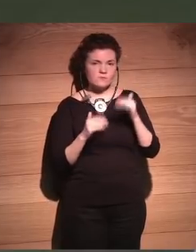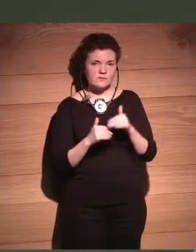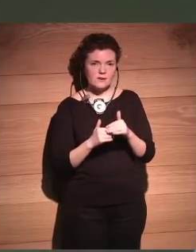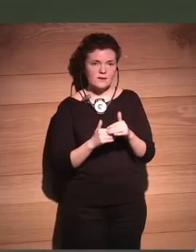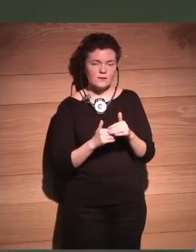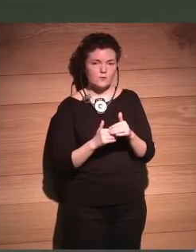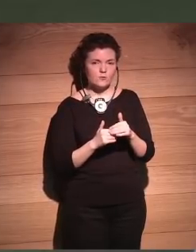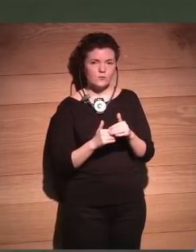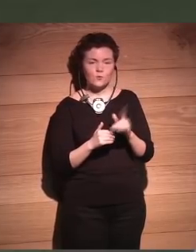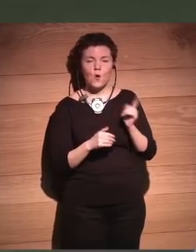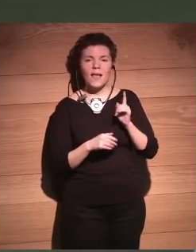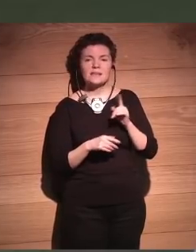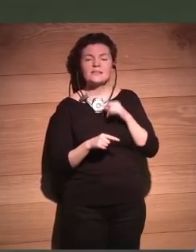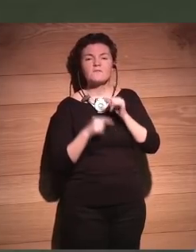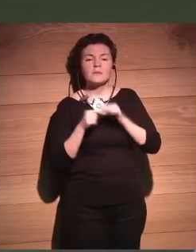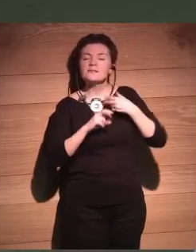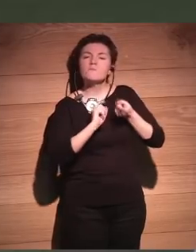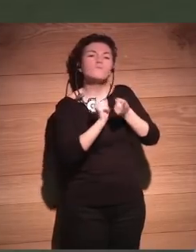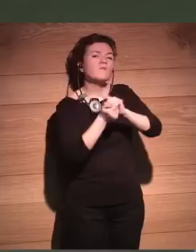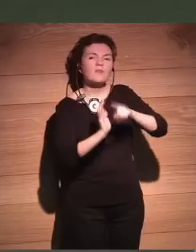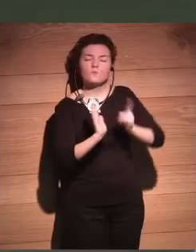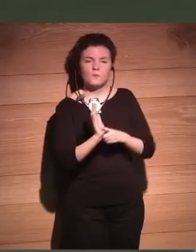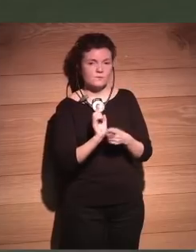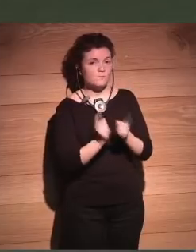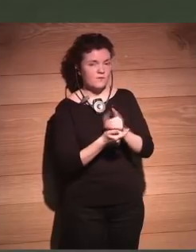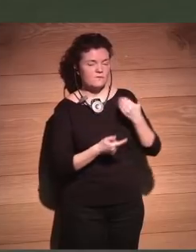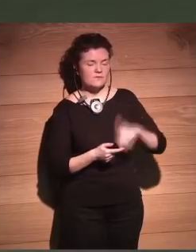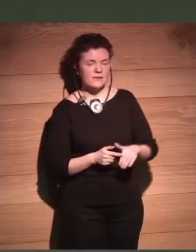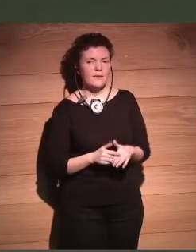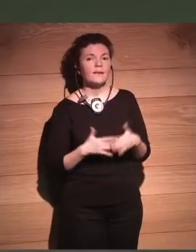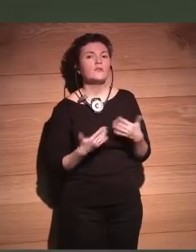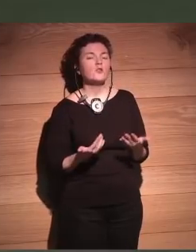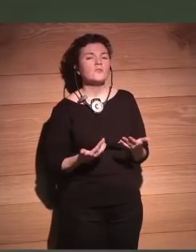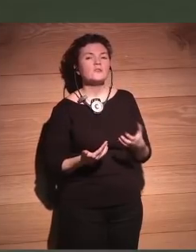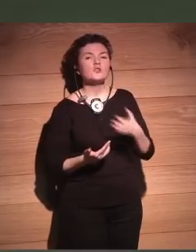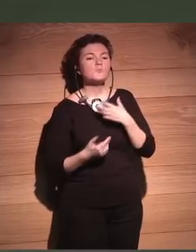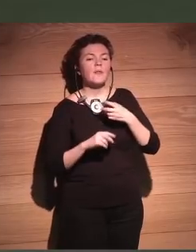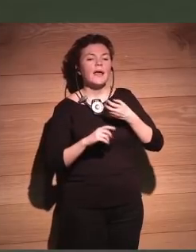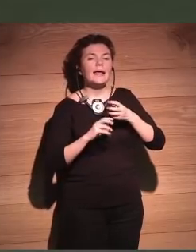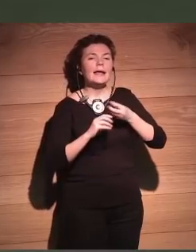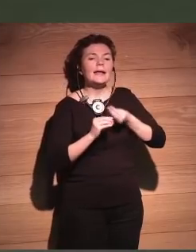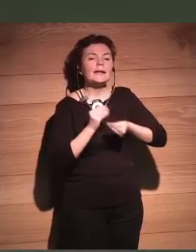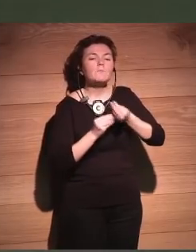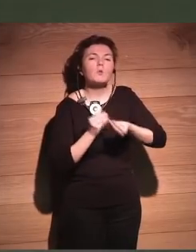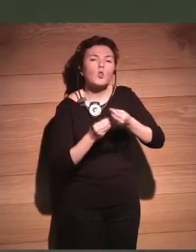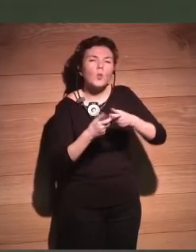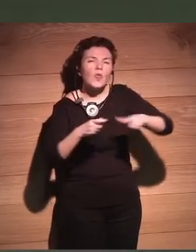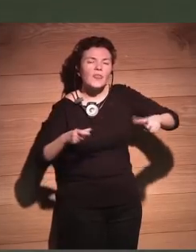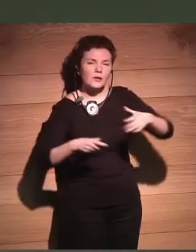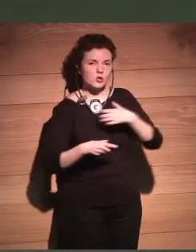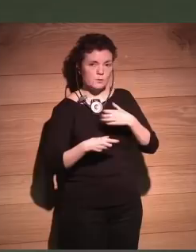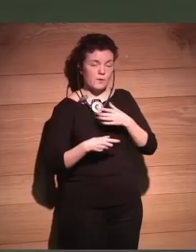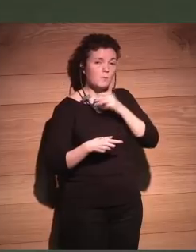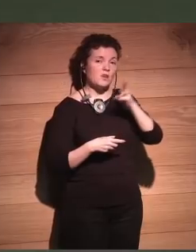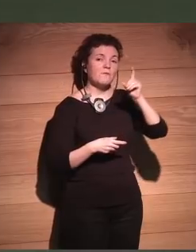es patogénico en absoluto. Se ha modificado, además de todo esto. Entonces, no se puede reproducir. Y este es el motivo por el que la FDA